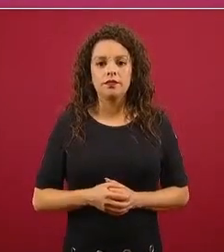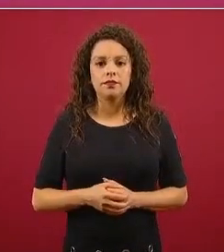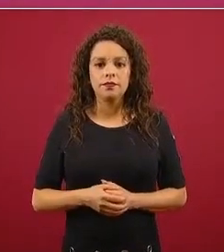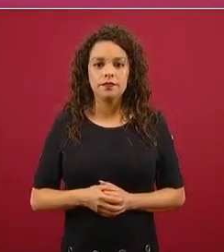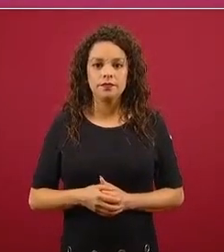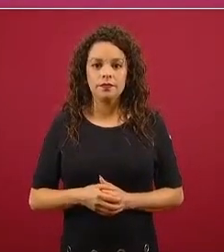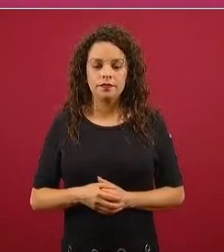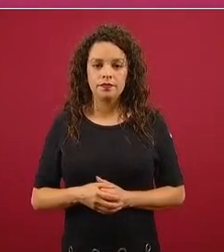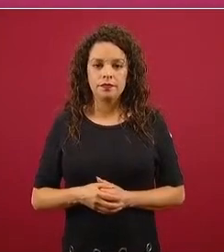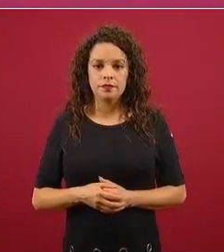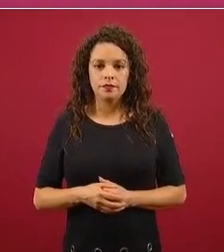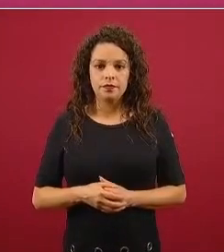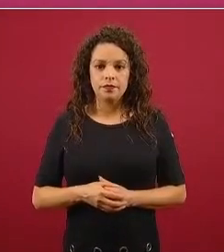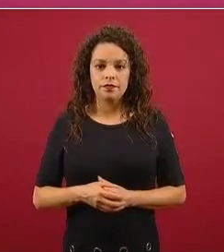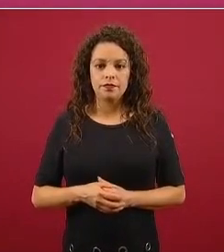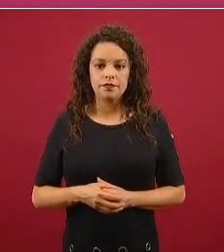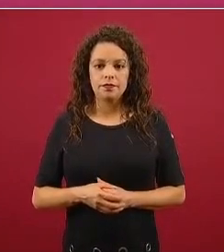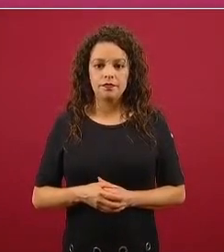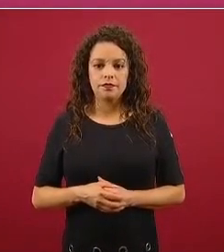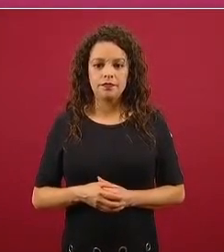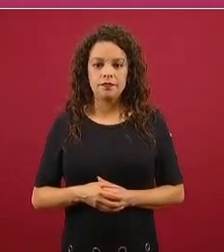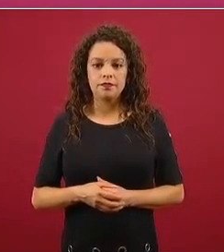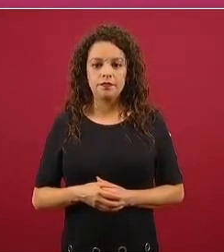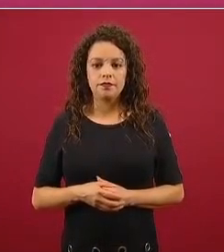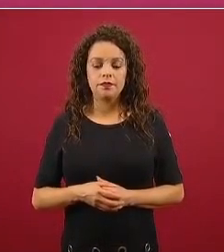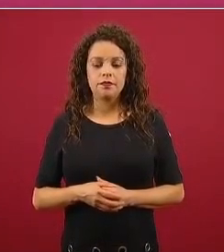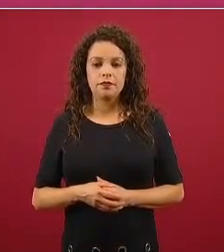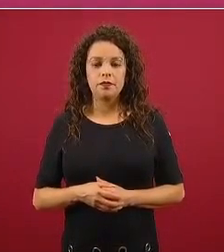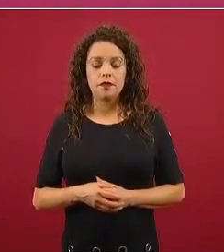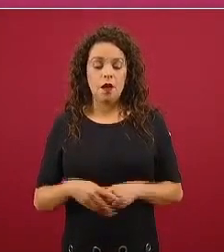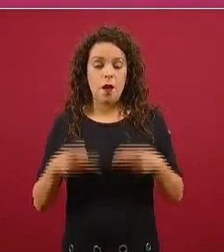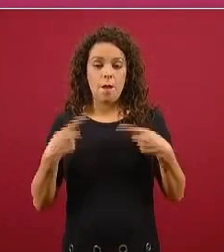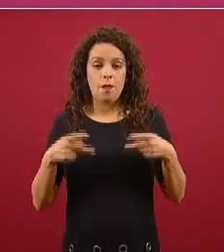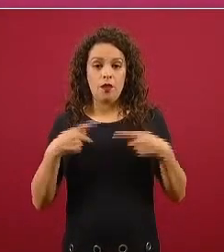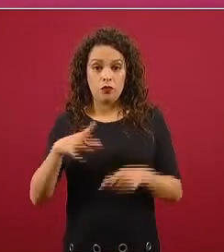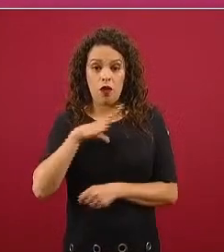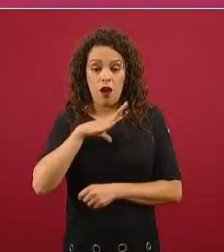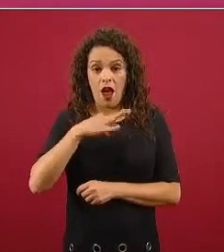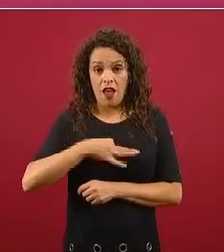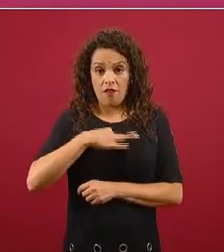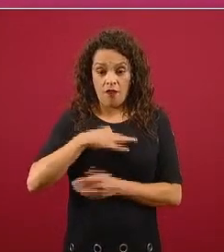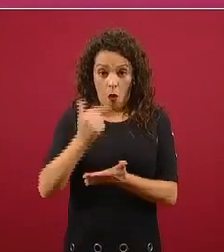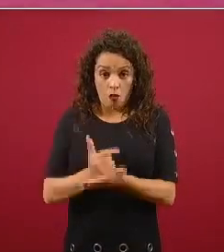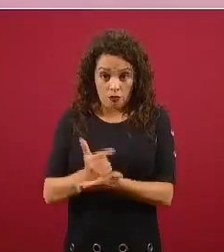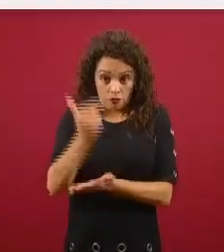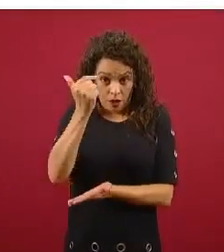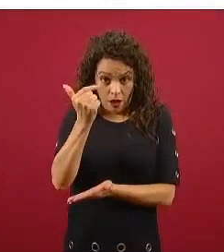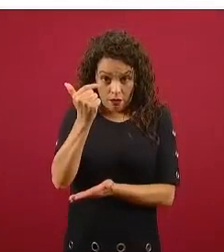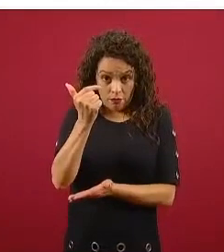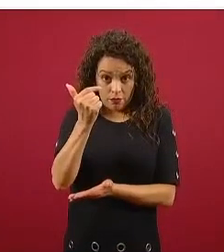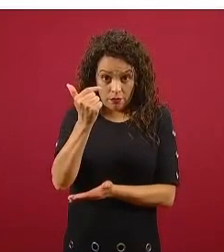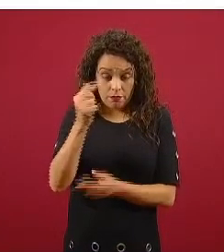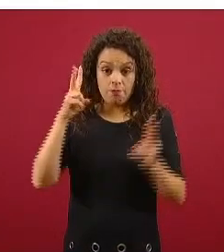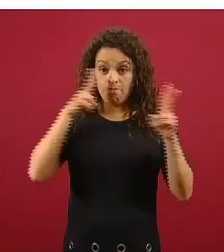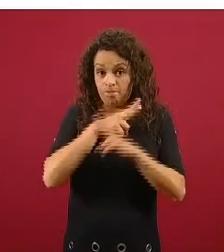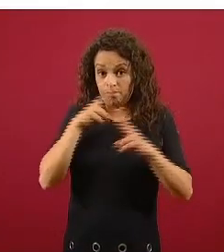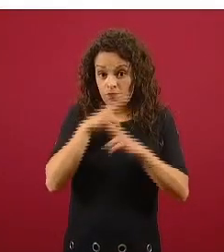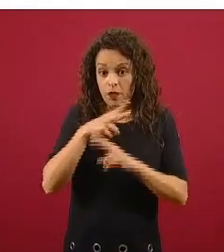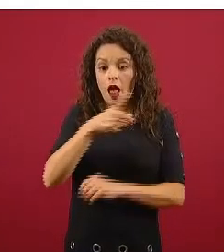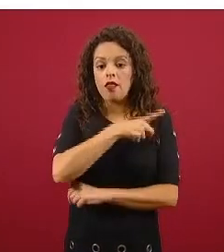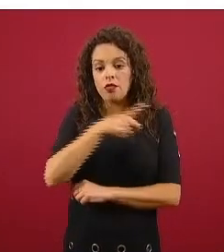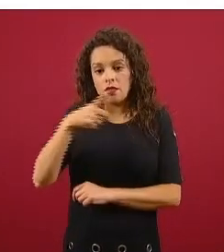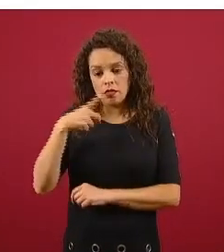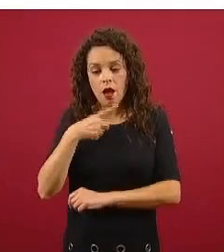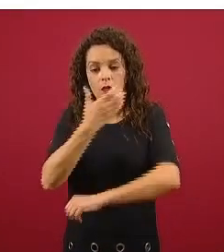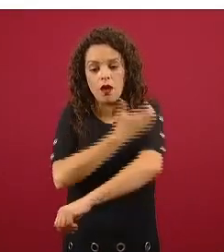cuadro de enfermedad respiratoria aguda, infección respiratoria aguda, debe estar acompañada de una persona